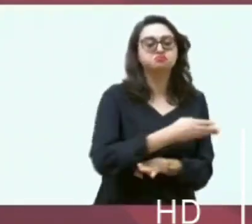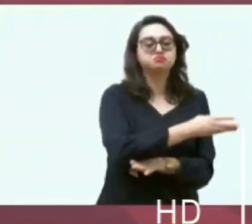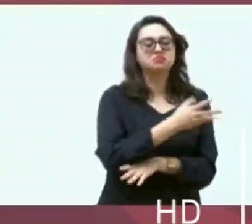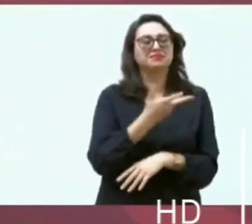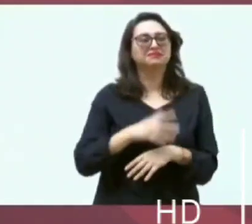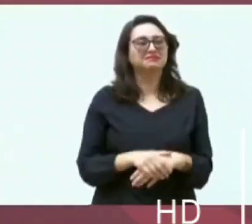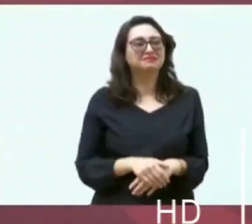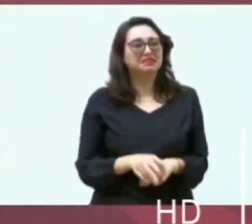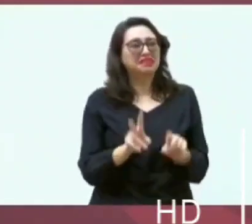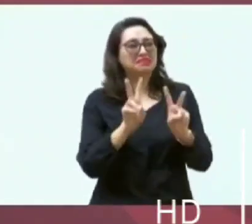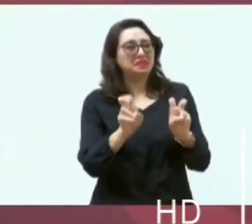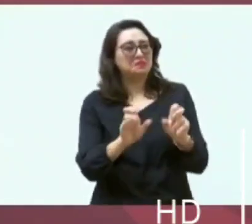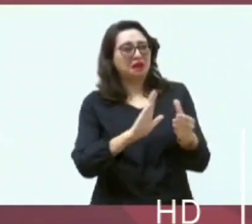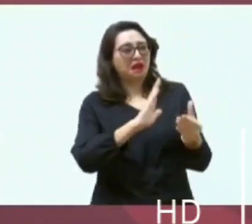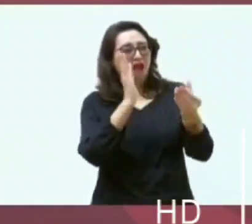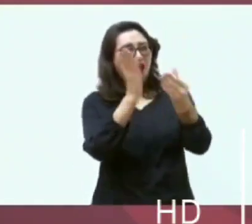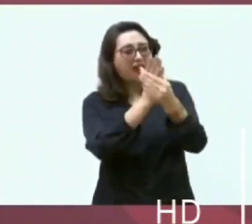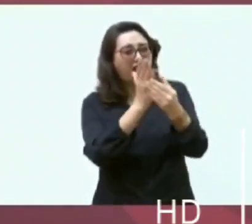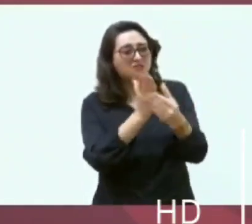apoyo para